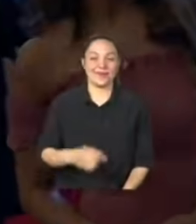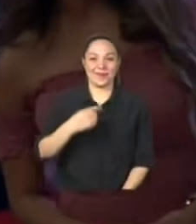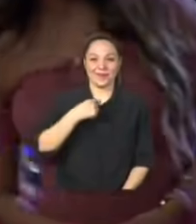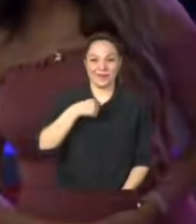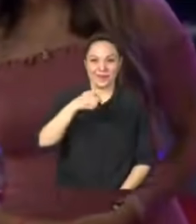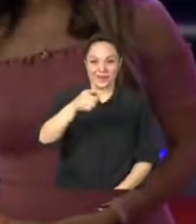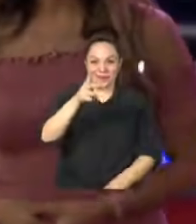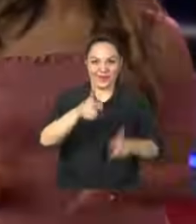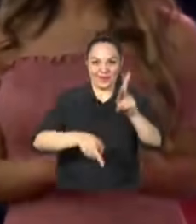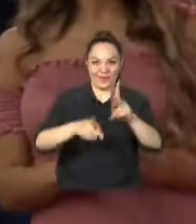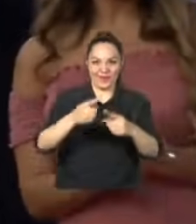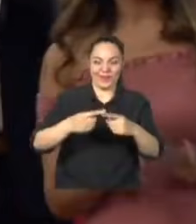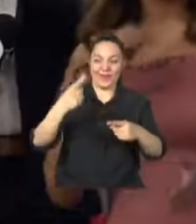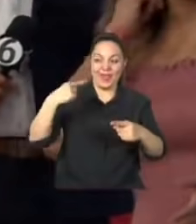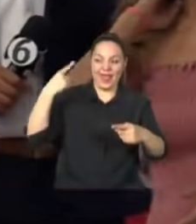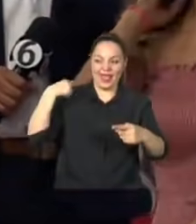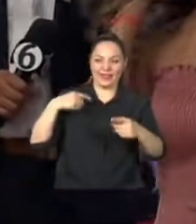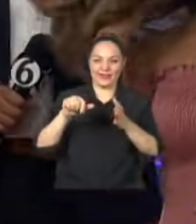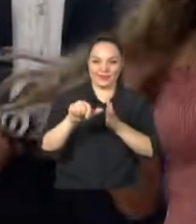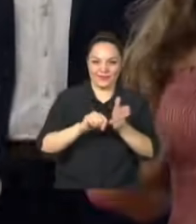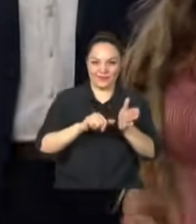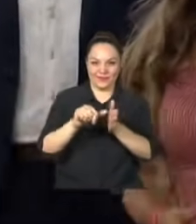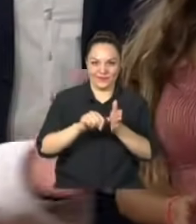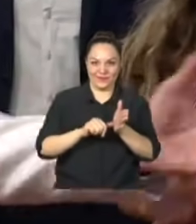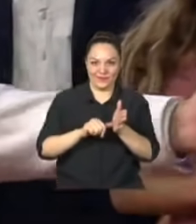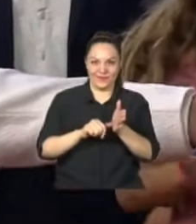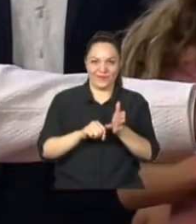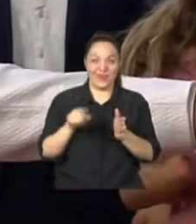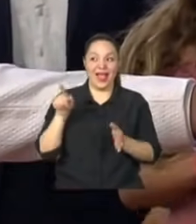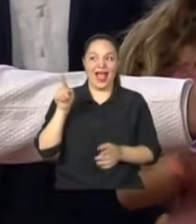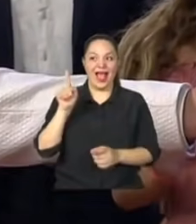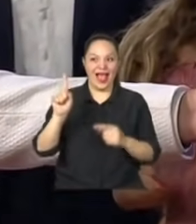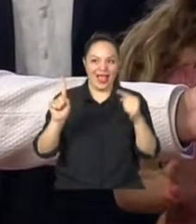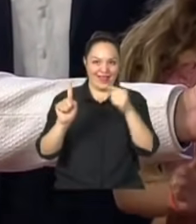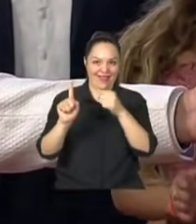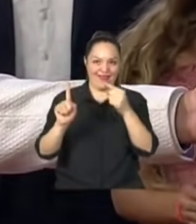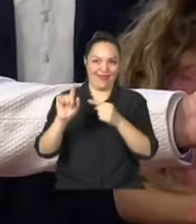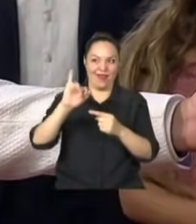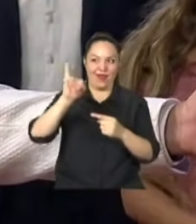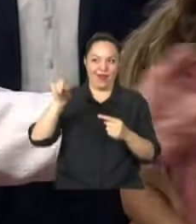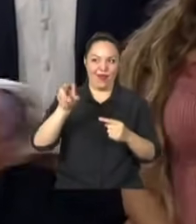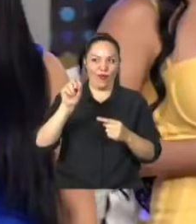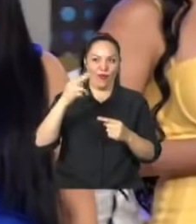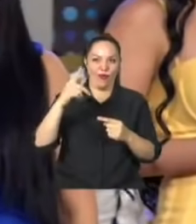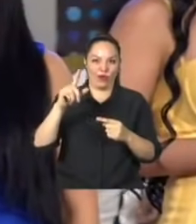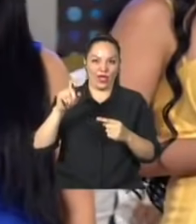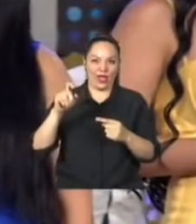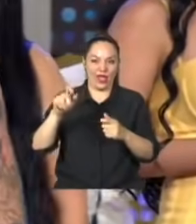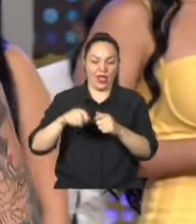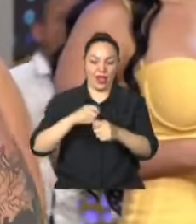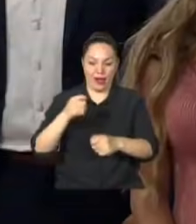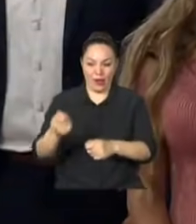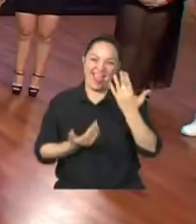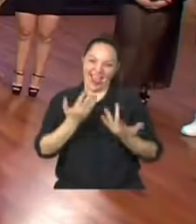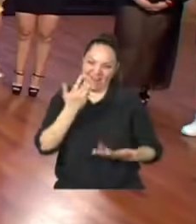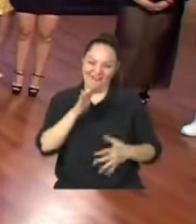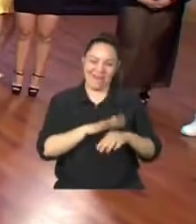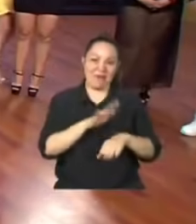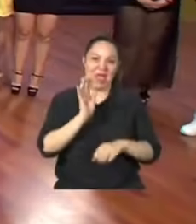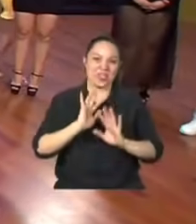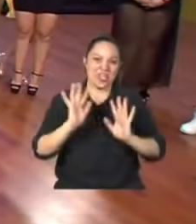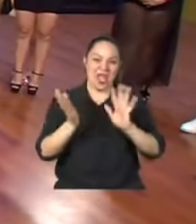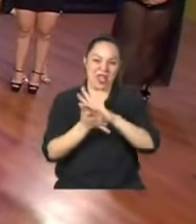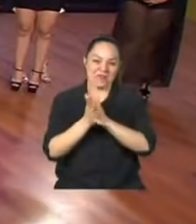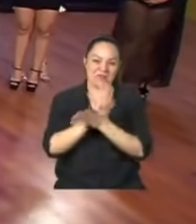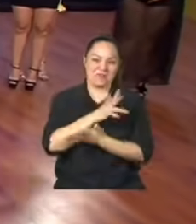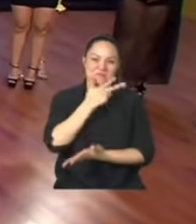Platicarles que hace algunos meses le explota el boiler a nuestro compañero Jorge, y cuando le explota el boiler...